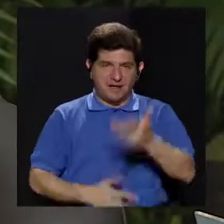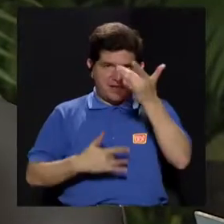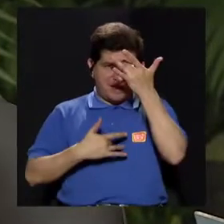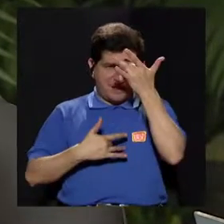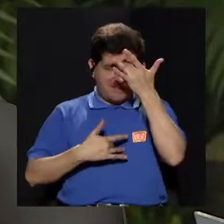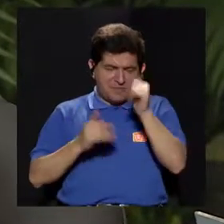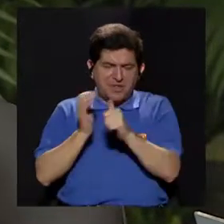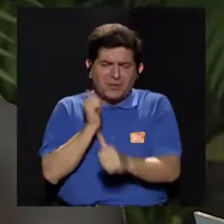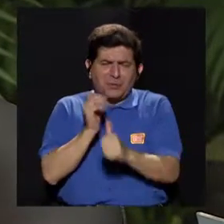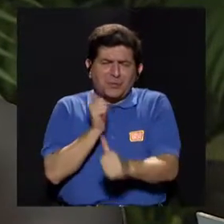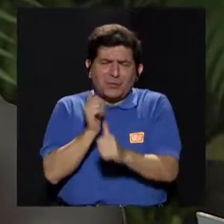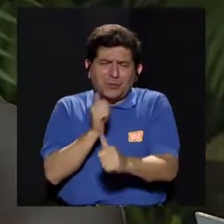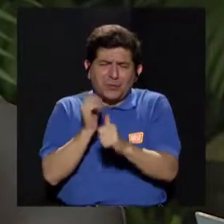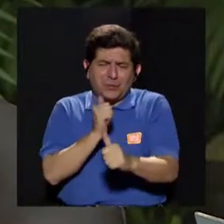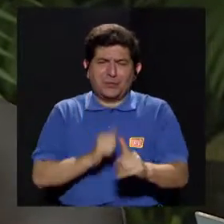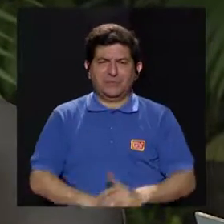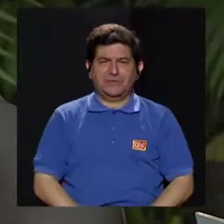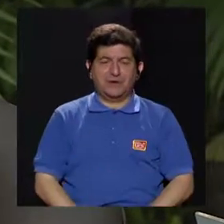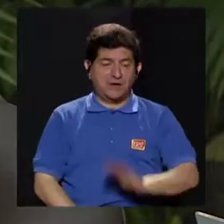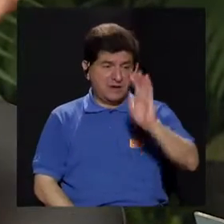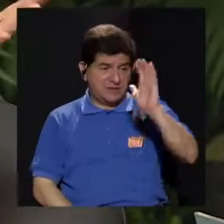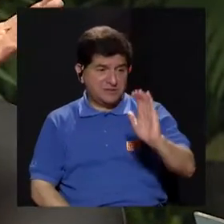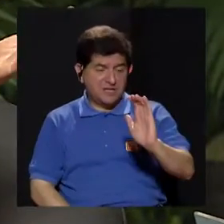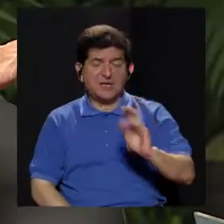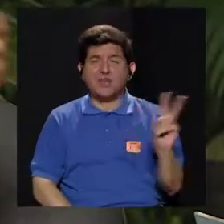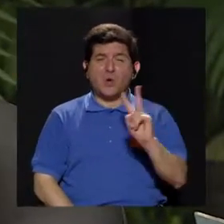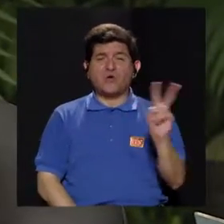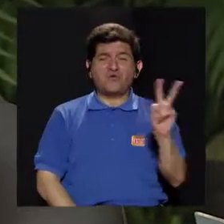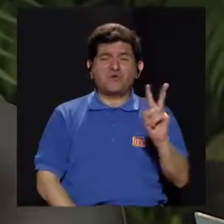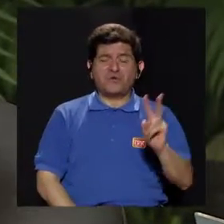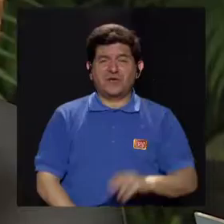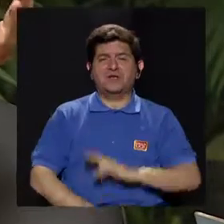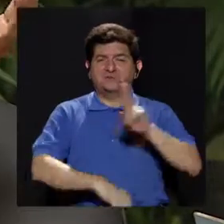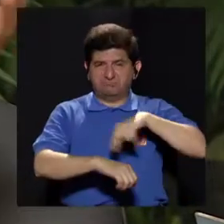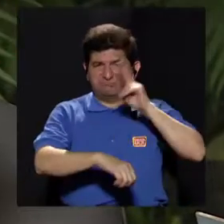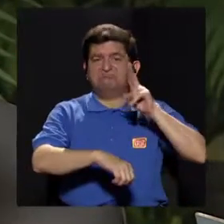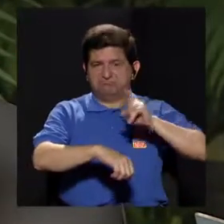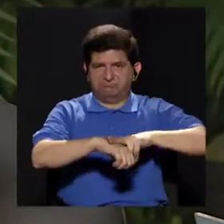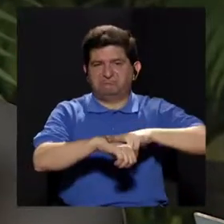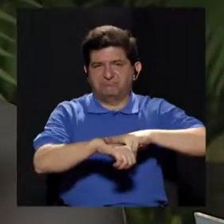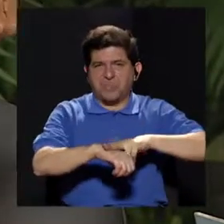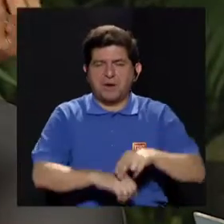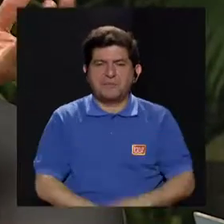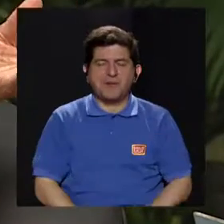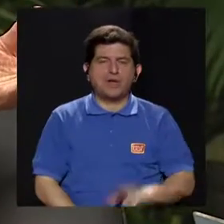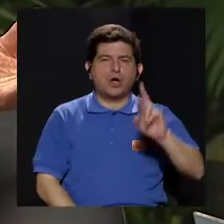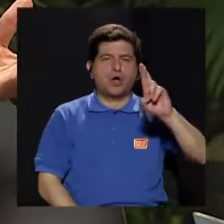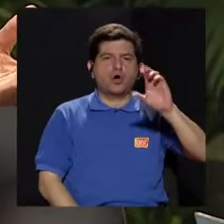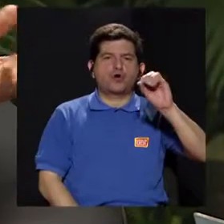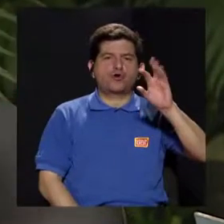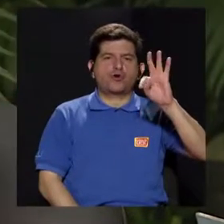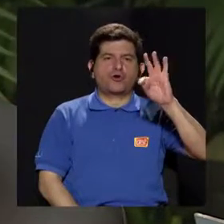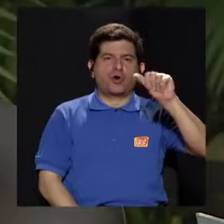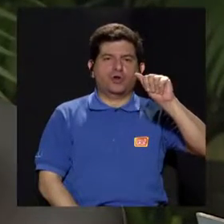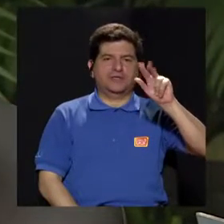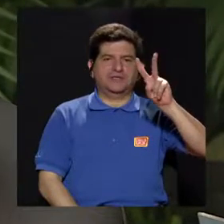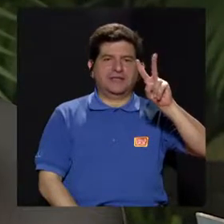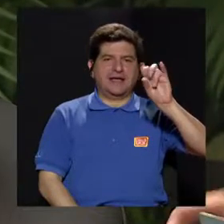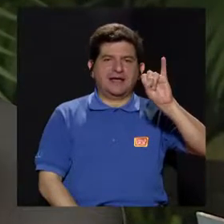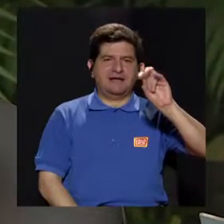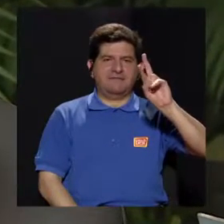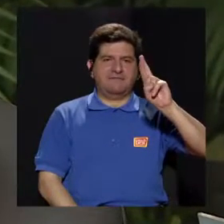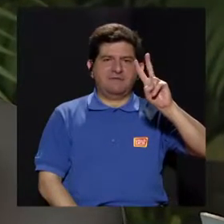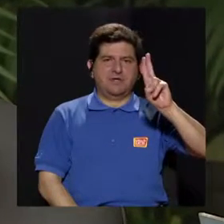enfermedad diarreica. Uh-huh. Si el niño viene un virus, que lo más frecuente son rotavirus como causa de